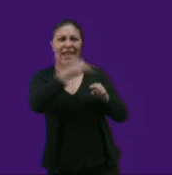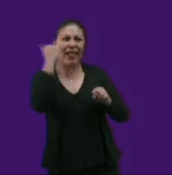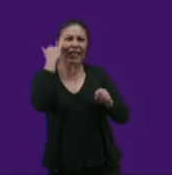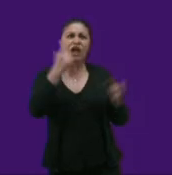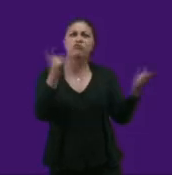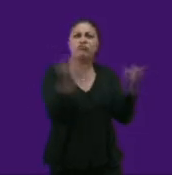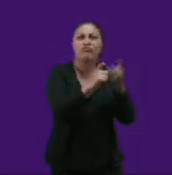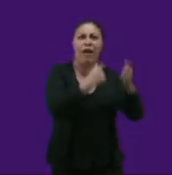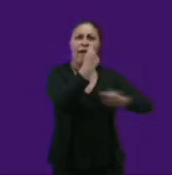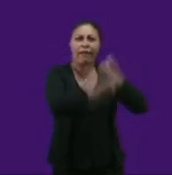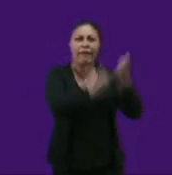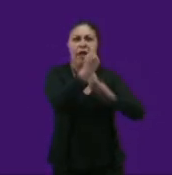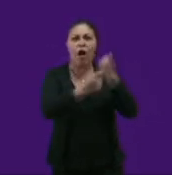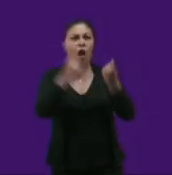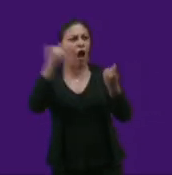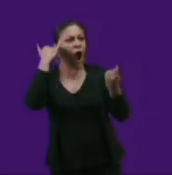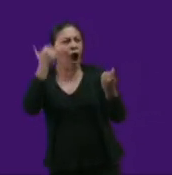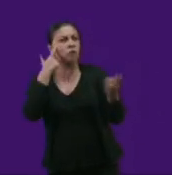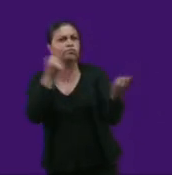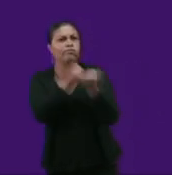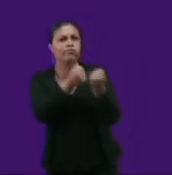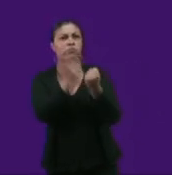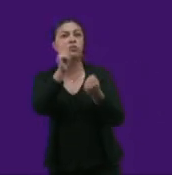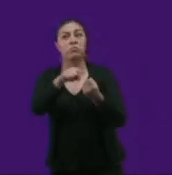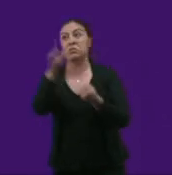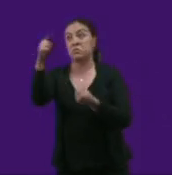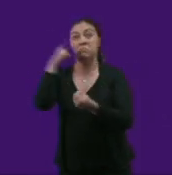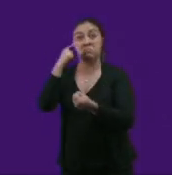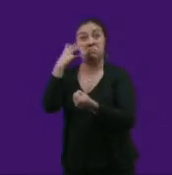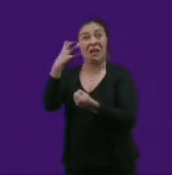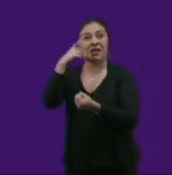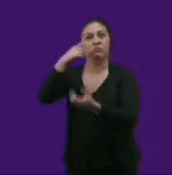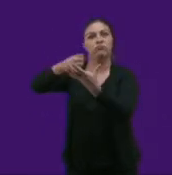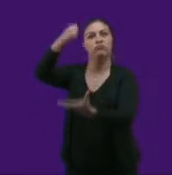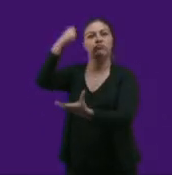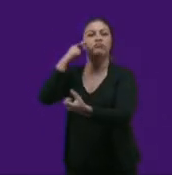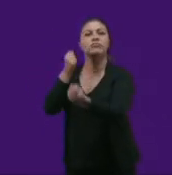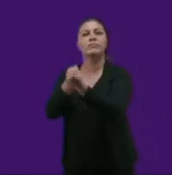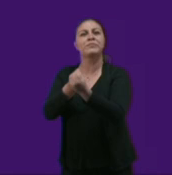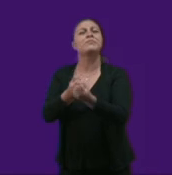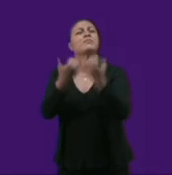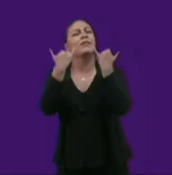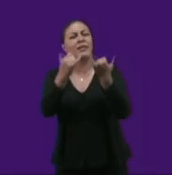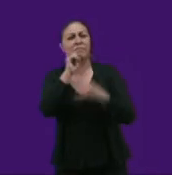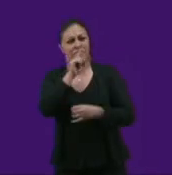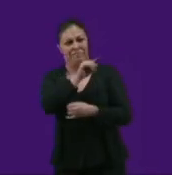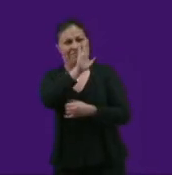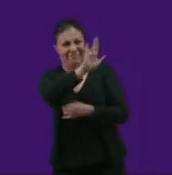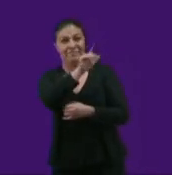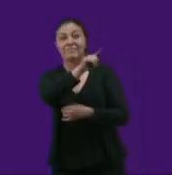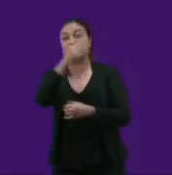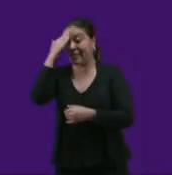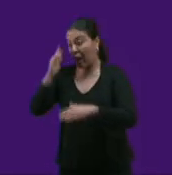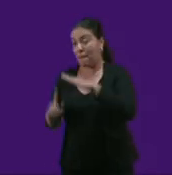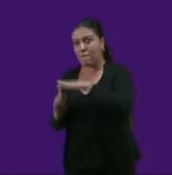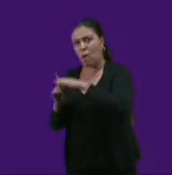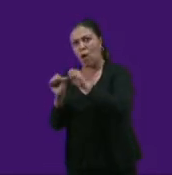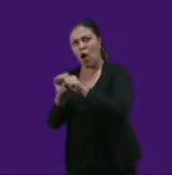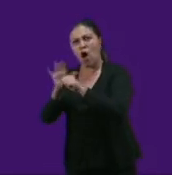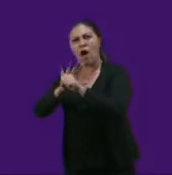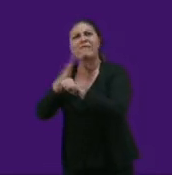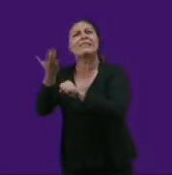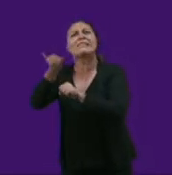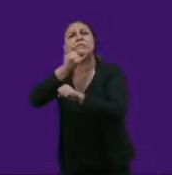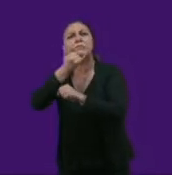a centros de inversión. ¿Qué ha pasado con la pandemia? ¿Qué ha hecho Mercado Libre para, con ese espíritu,